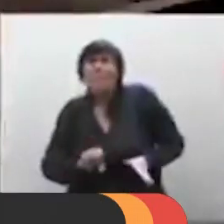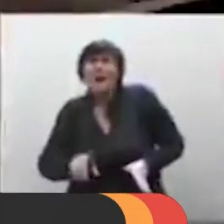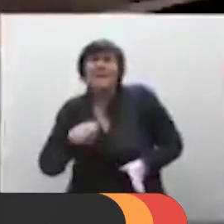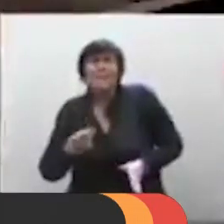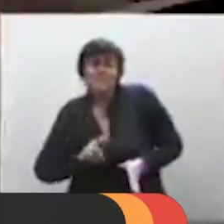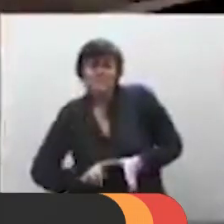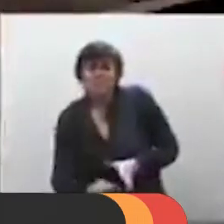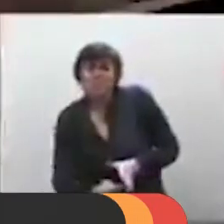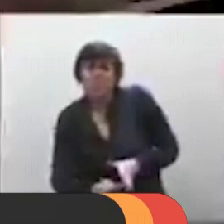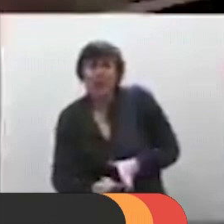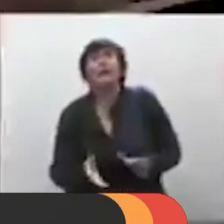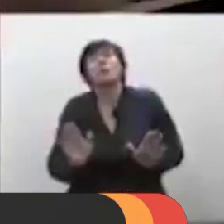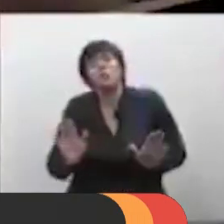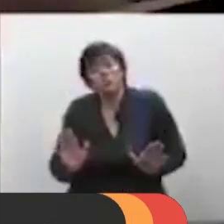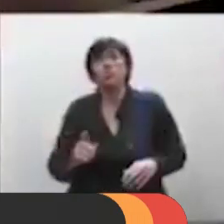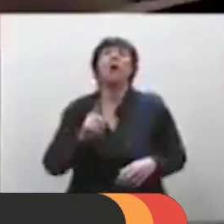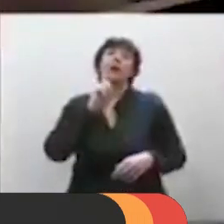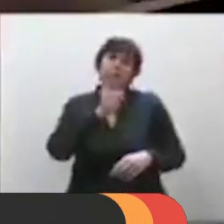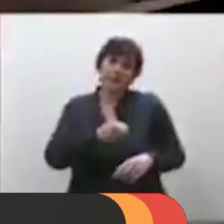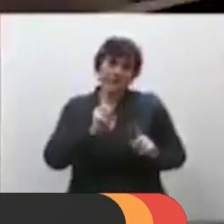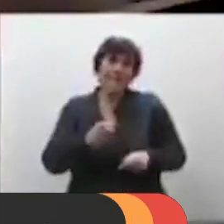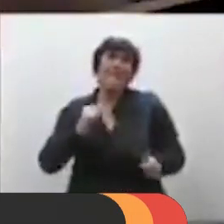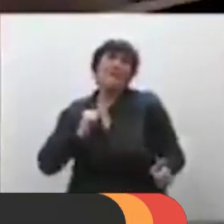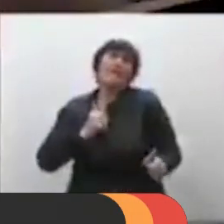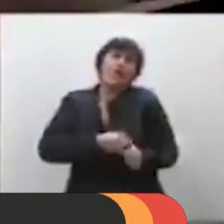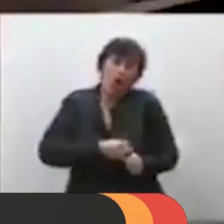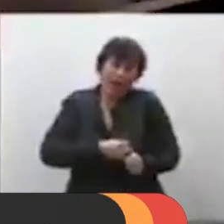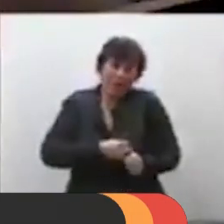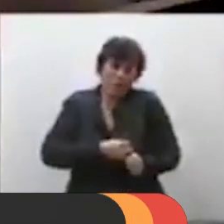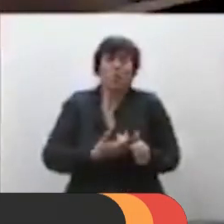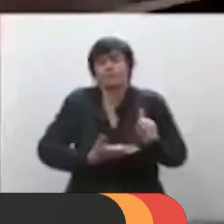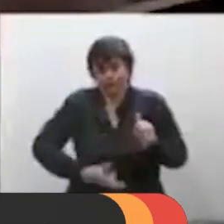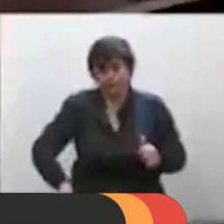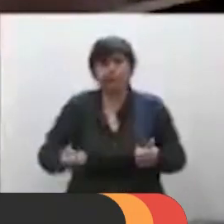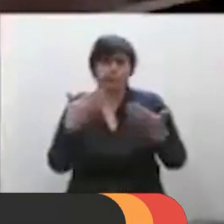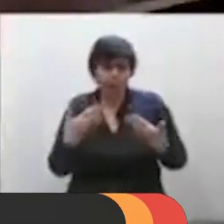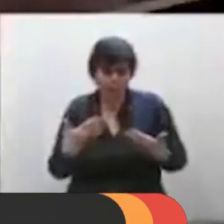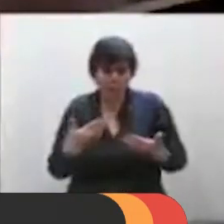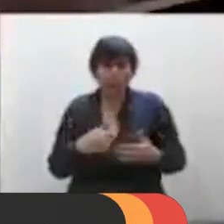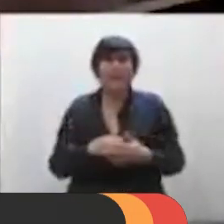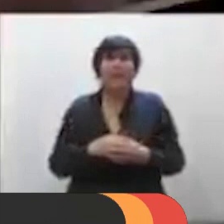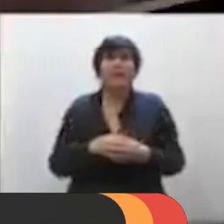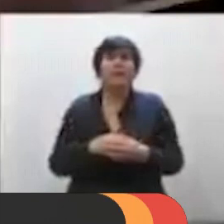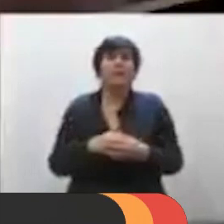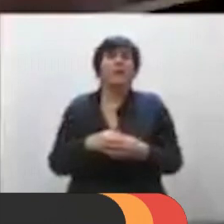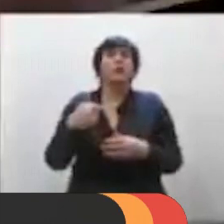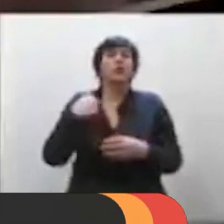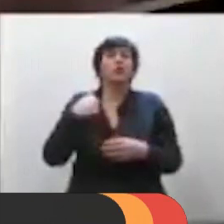formulación... La violación, por supuesto, que está clara en su formulación, aunque yo creo, señora Presidenta, que realmente habría